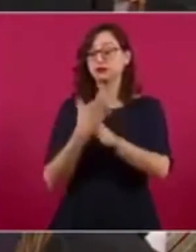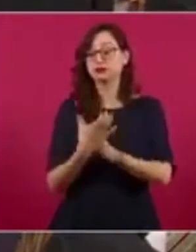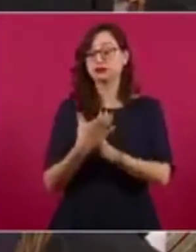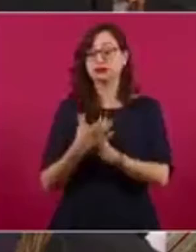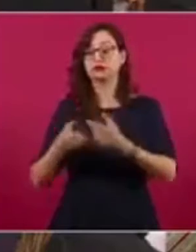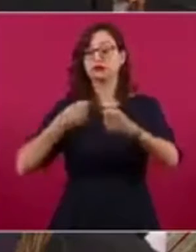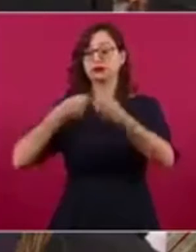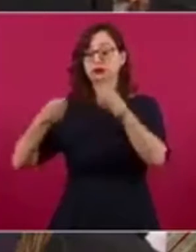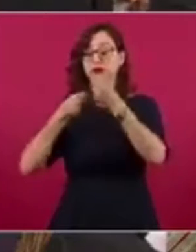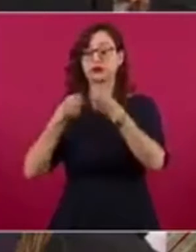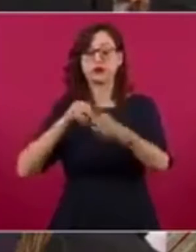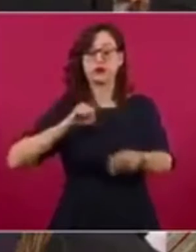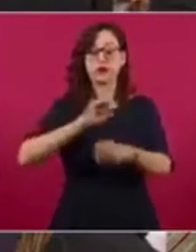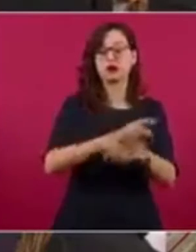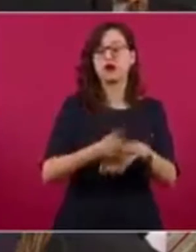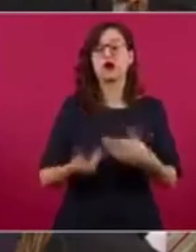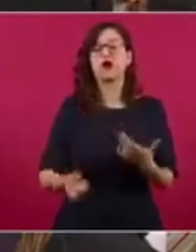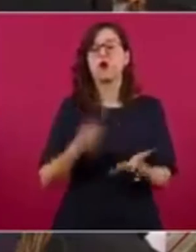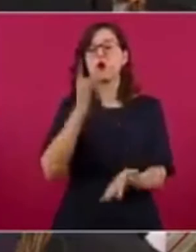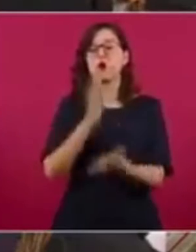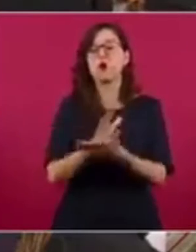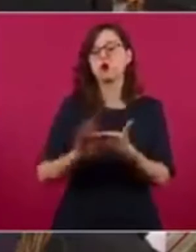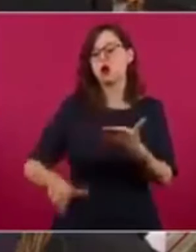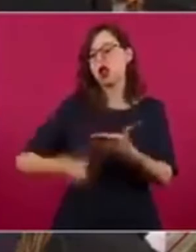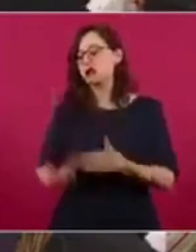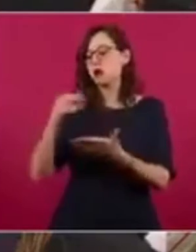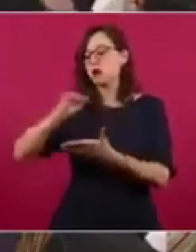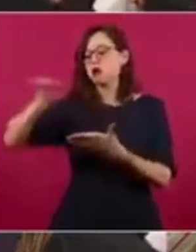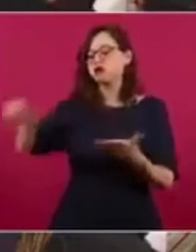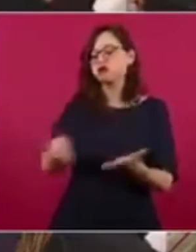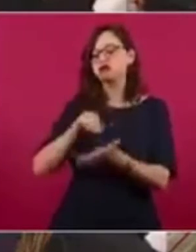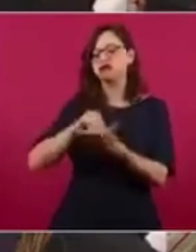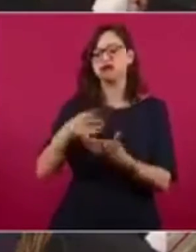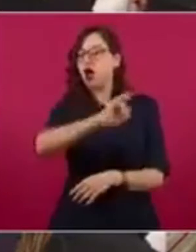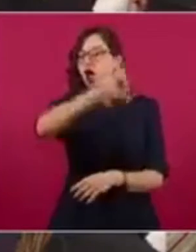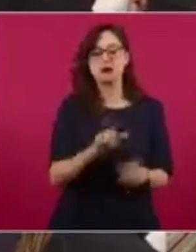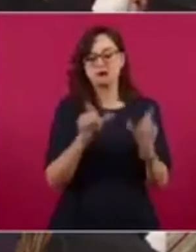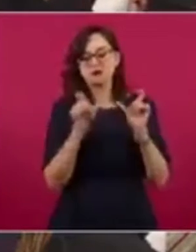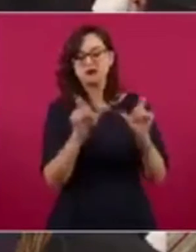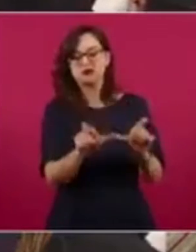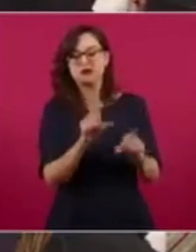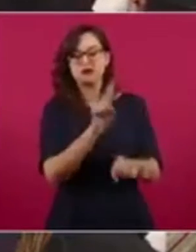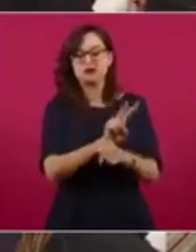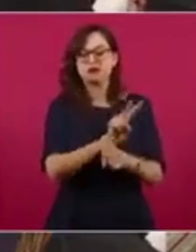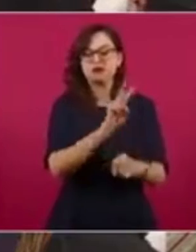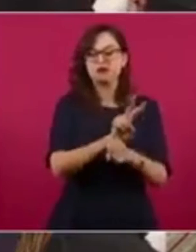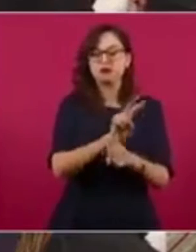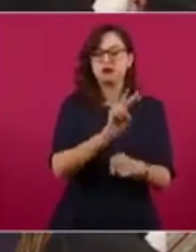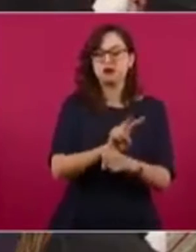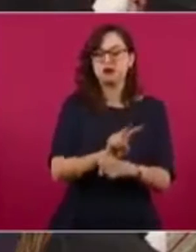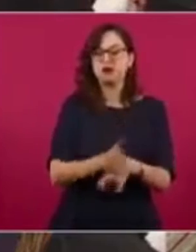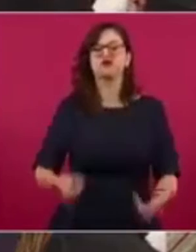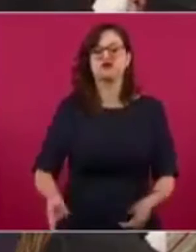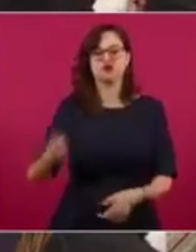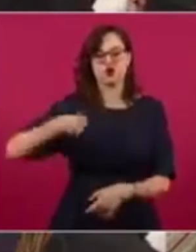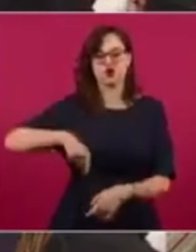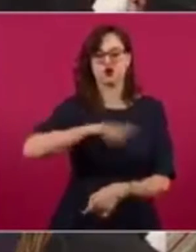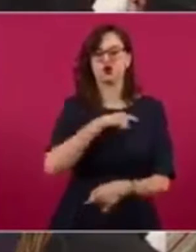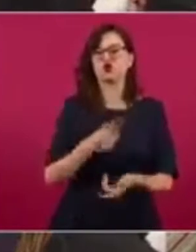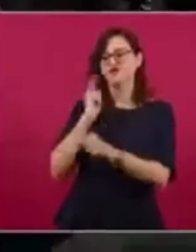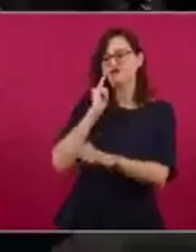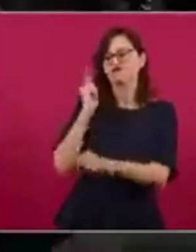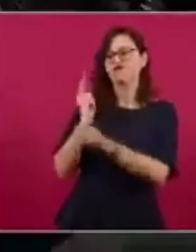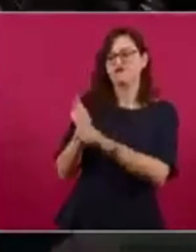es simplemente te ponen en la lista, en los famosos protocolos, pero nunca te lo dan. Hay 3 formas en las que nosotros hemos detectado